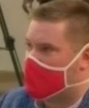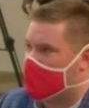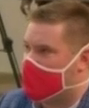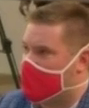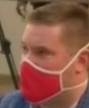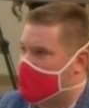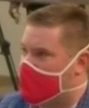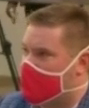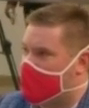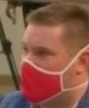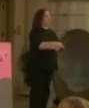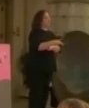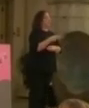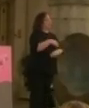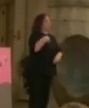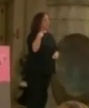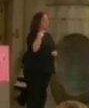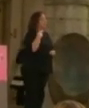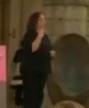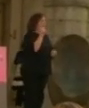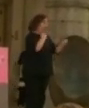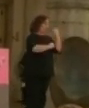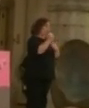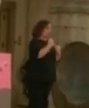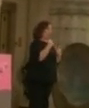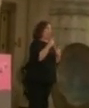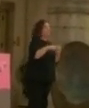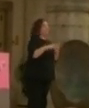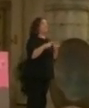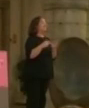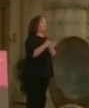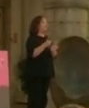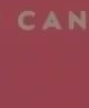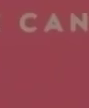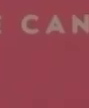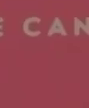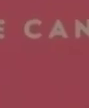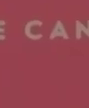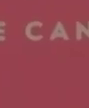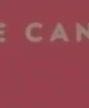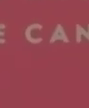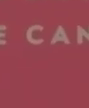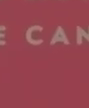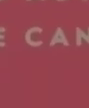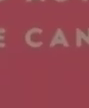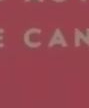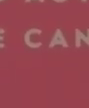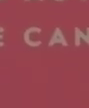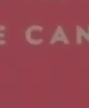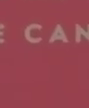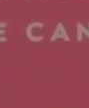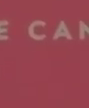Fondo de Cooperación Municipal y suben también las inversiones directas con 147 millones de euros más que hace un